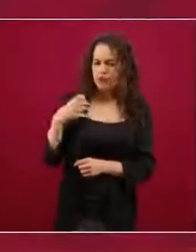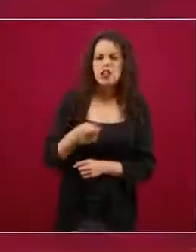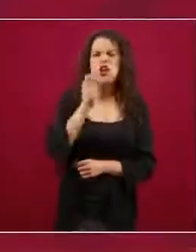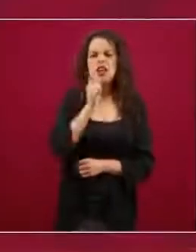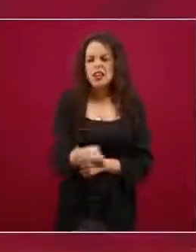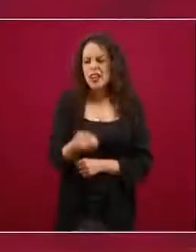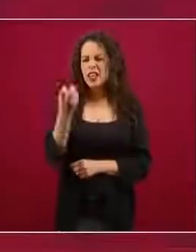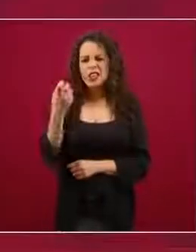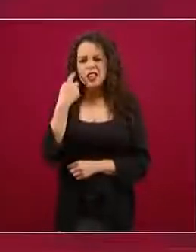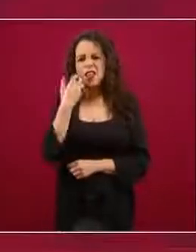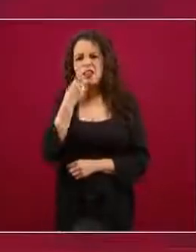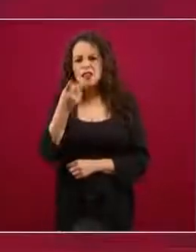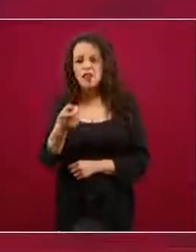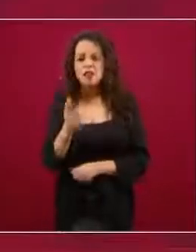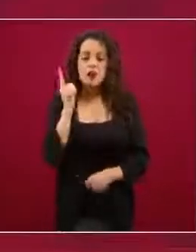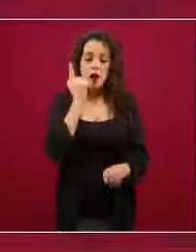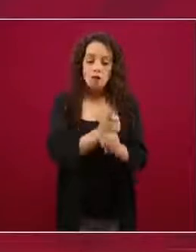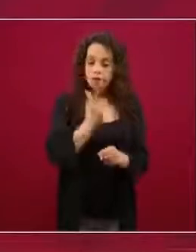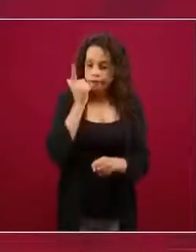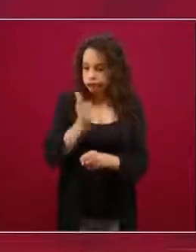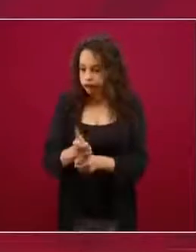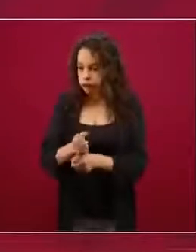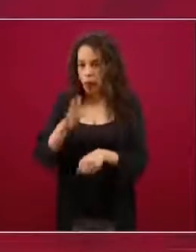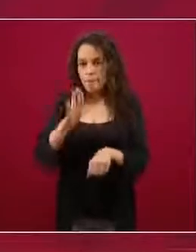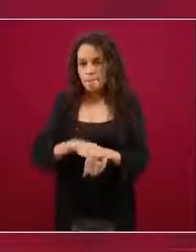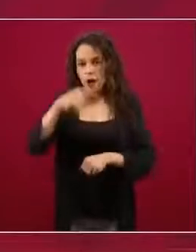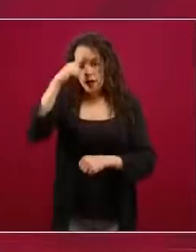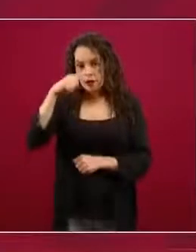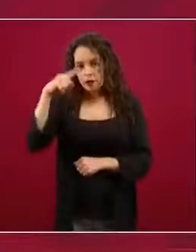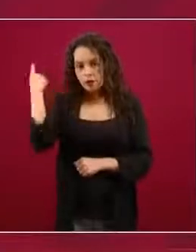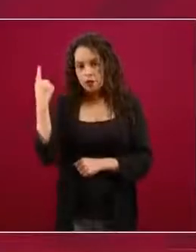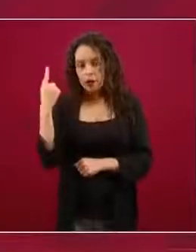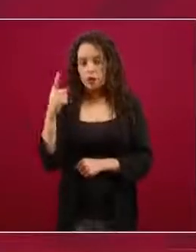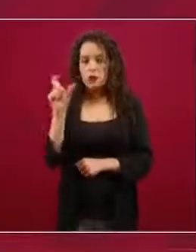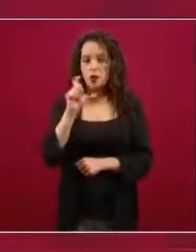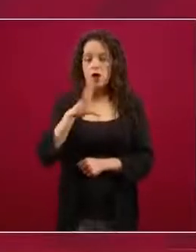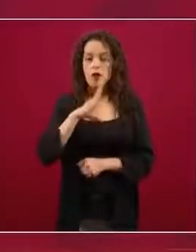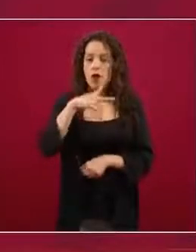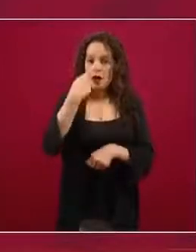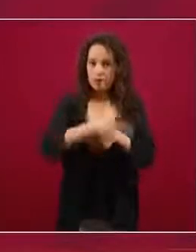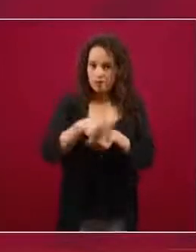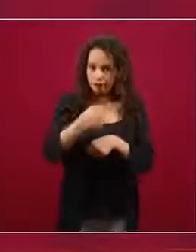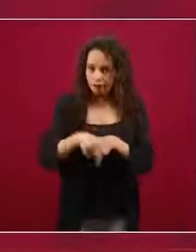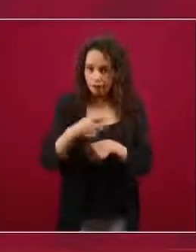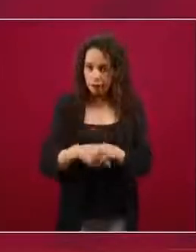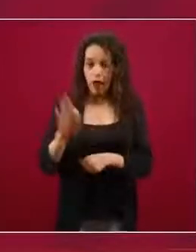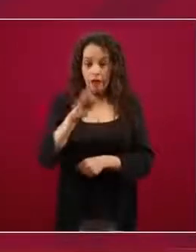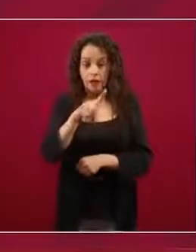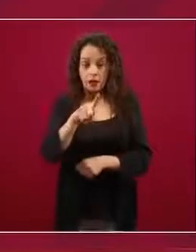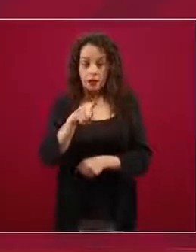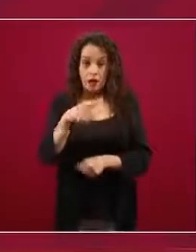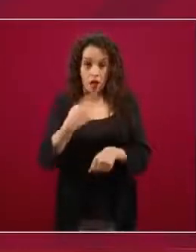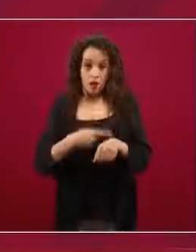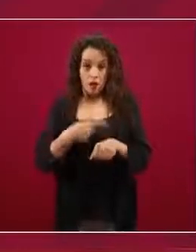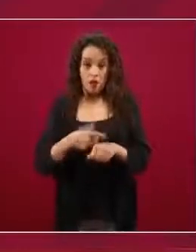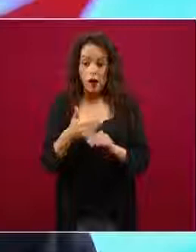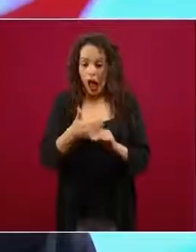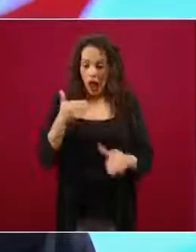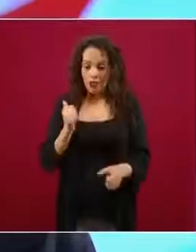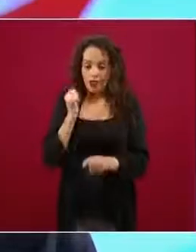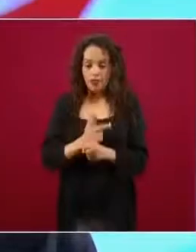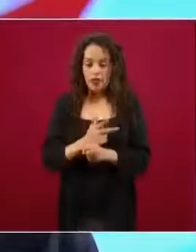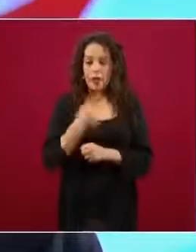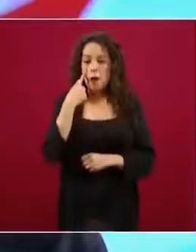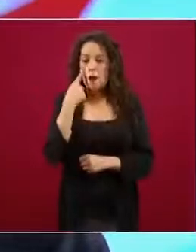de identificación de riesgo, de atención temprana y de canalización a servicios